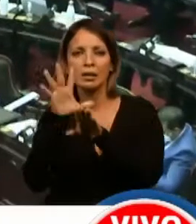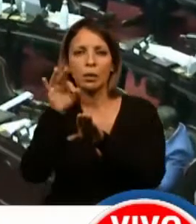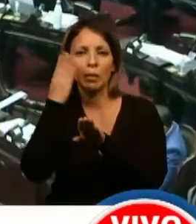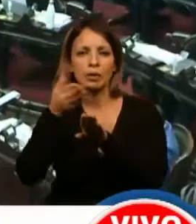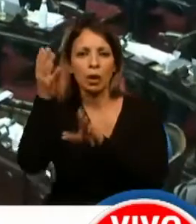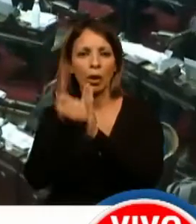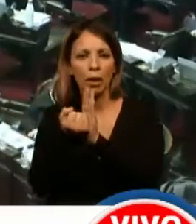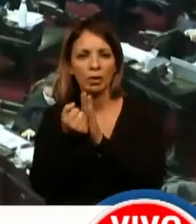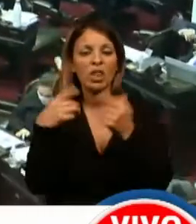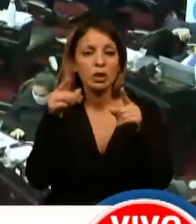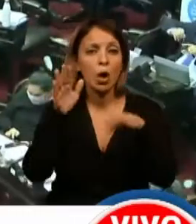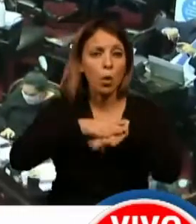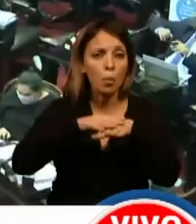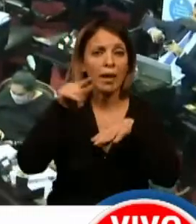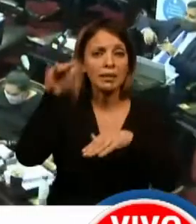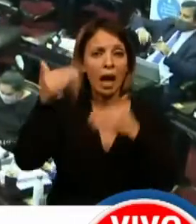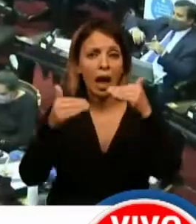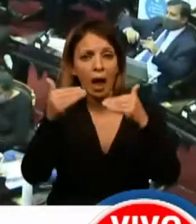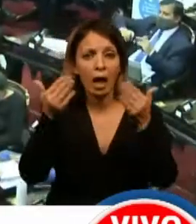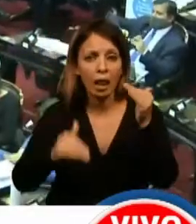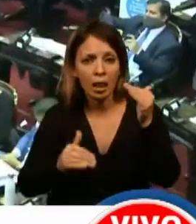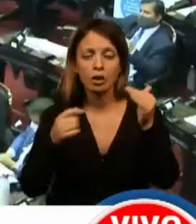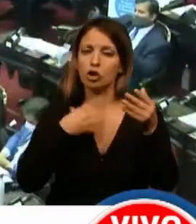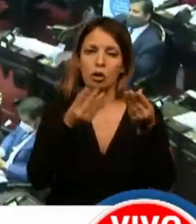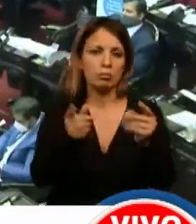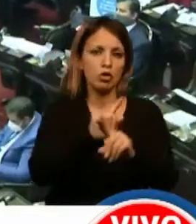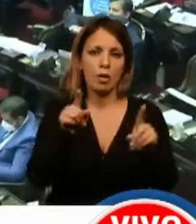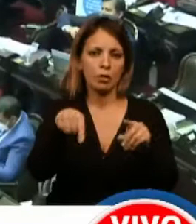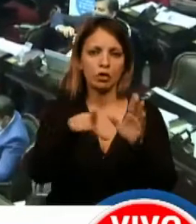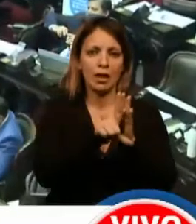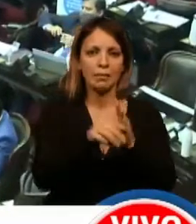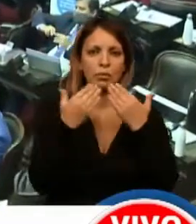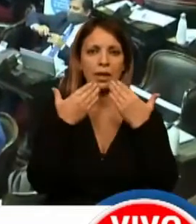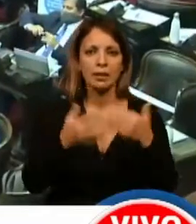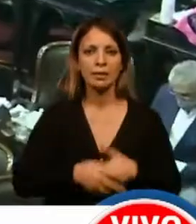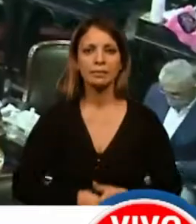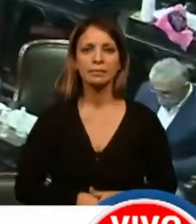estas razones, por esta inequidad, presidente, no voy a acompañar este proyecto. Muchas gracias.